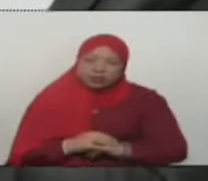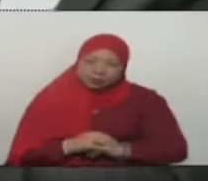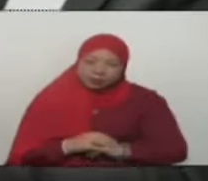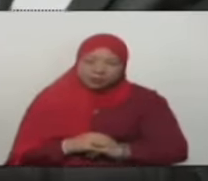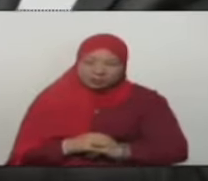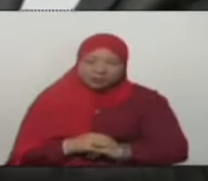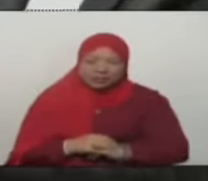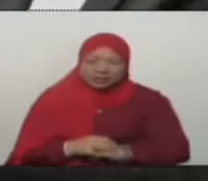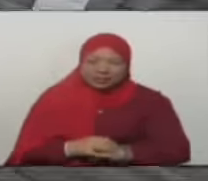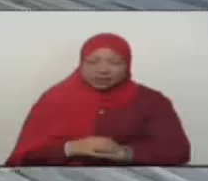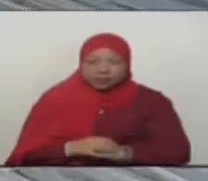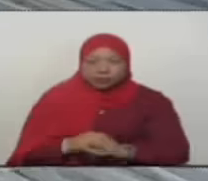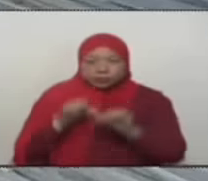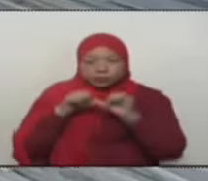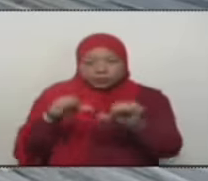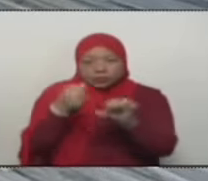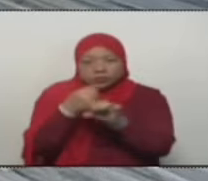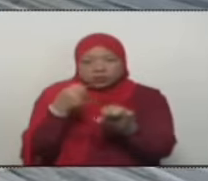Y sigamos